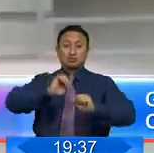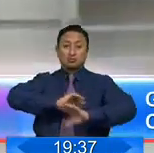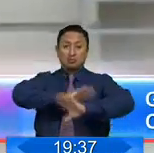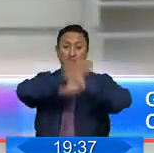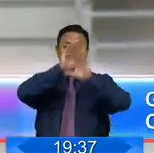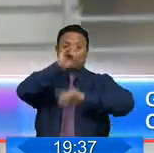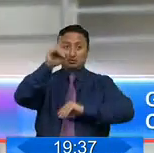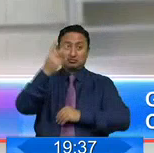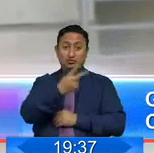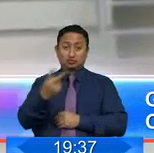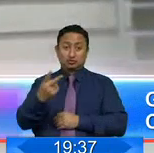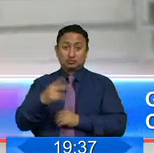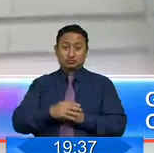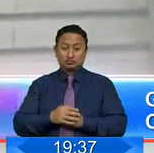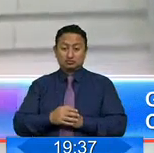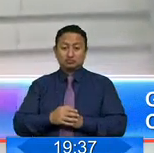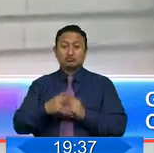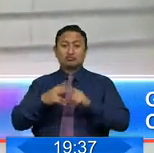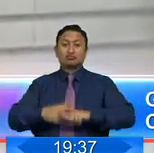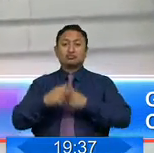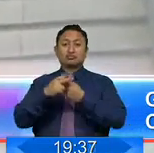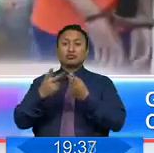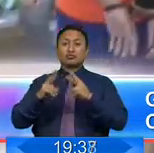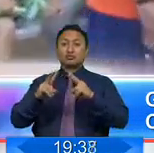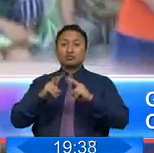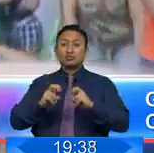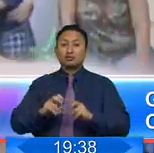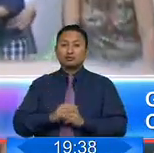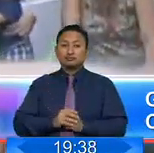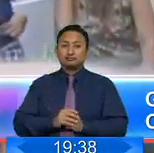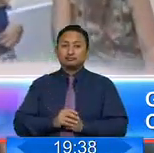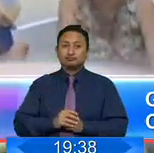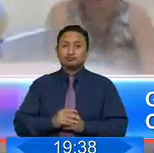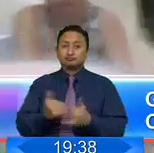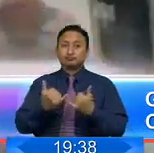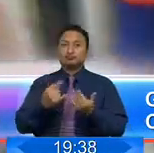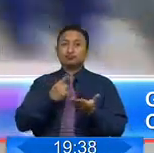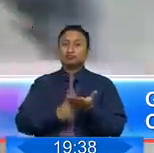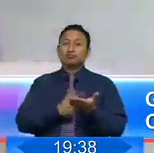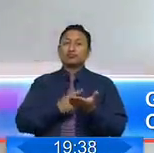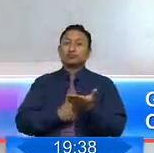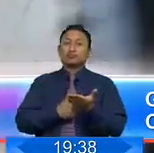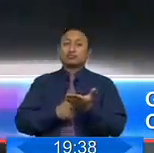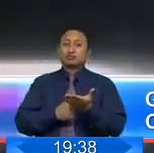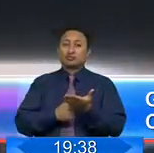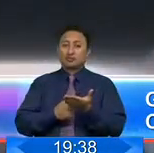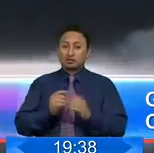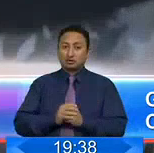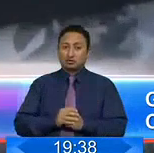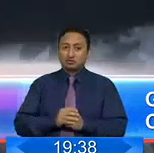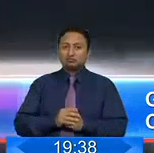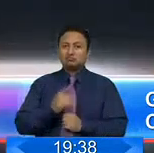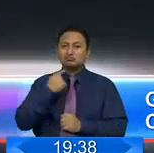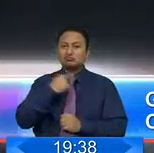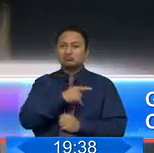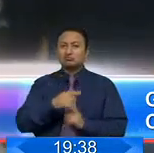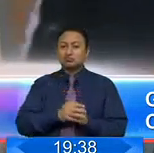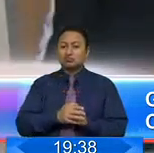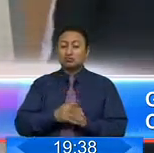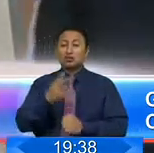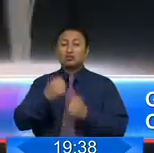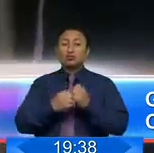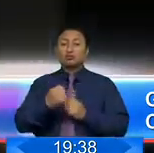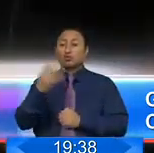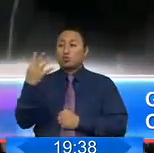doble crimen les iniciaron una indagación previa. En el resumen de la audiencia de formulación de cargos, se detalla que la riña fue de